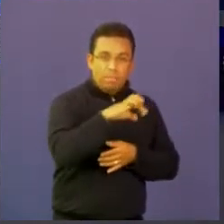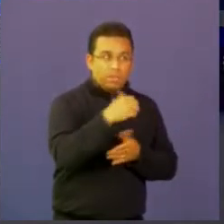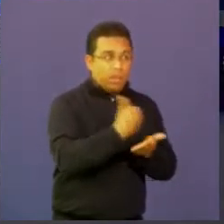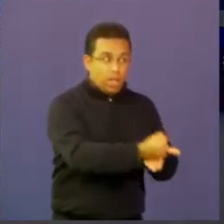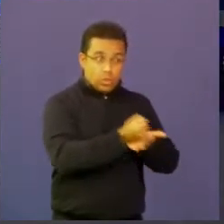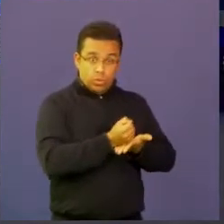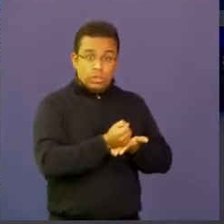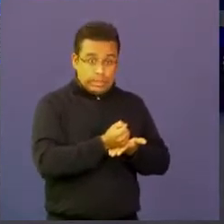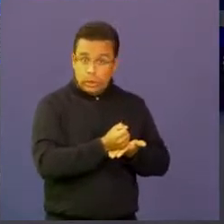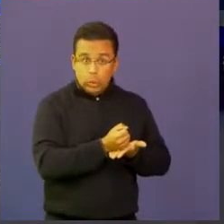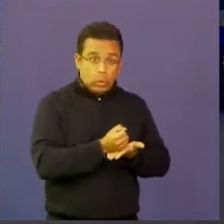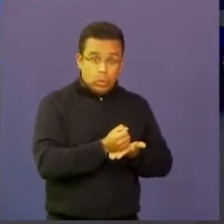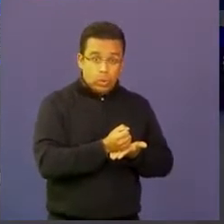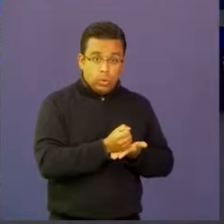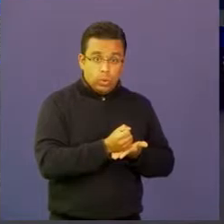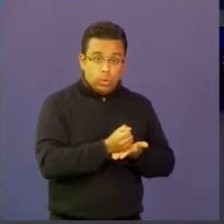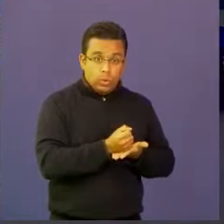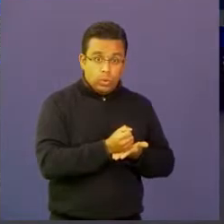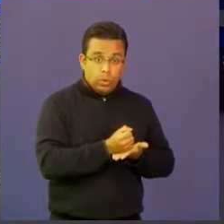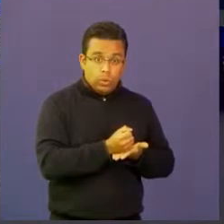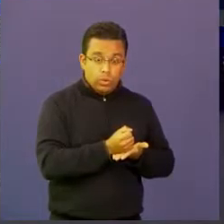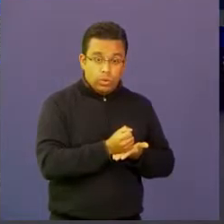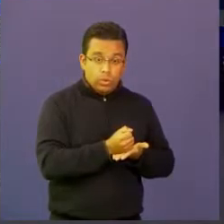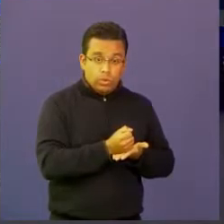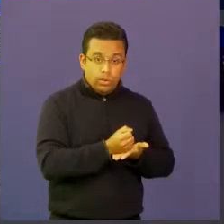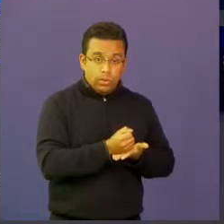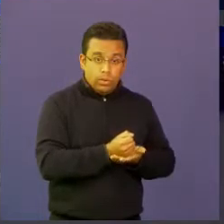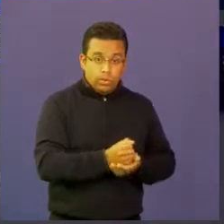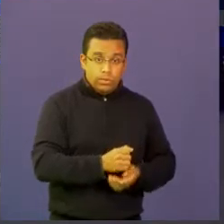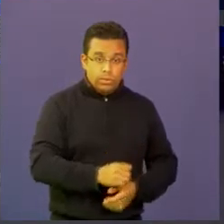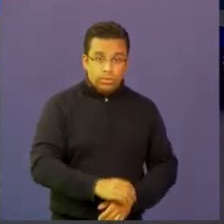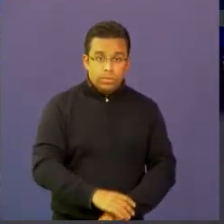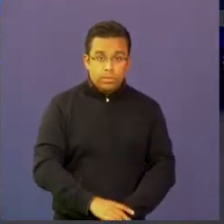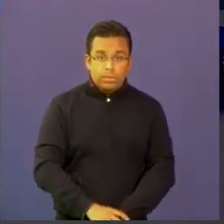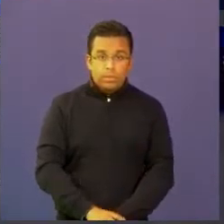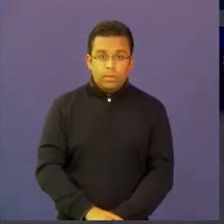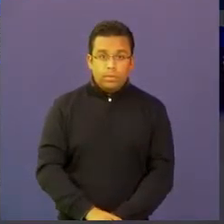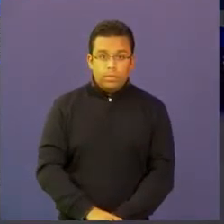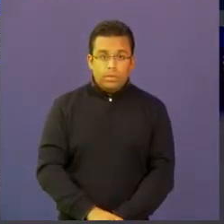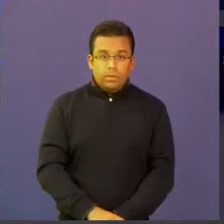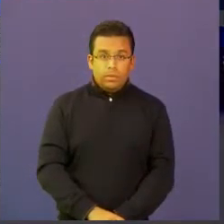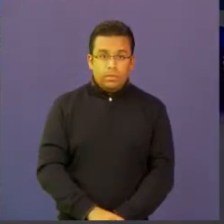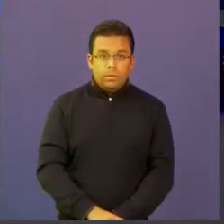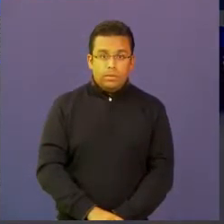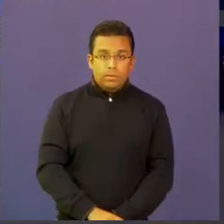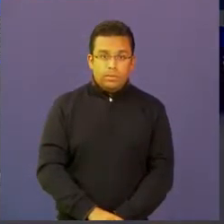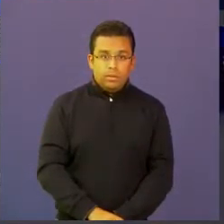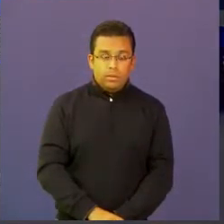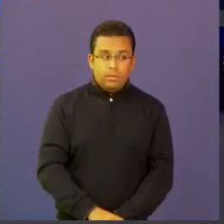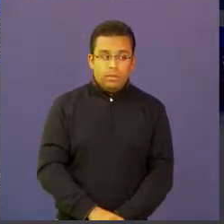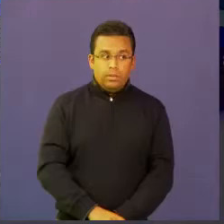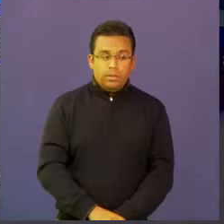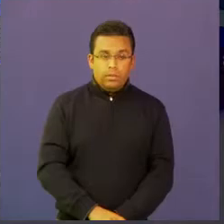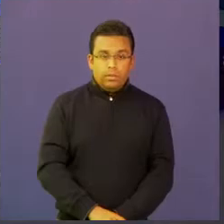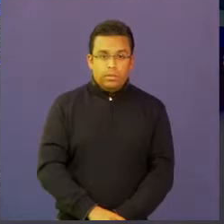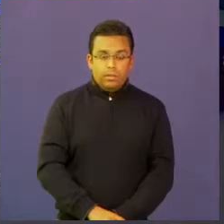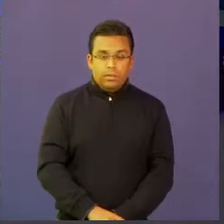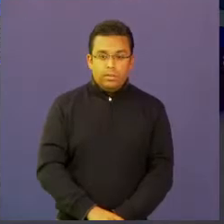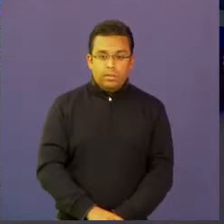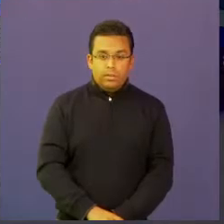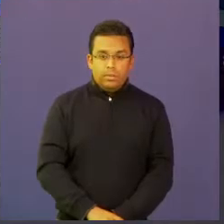estamos